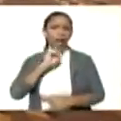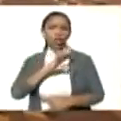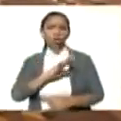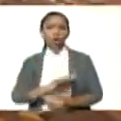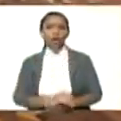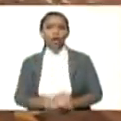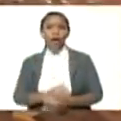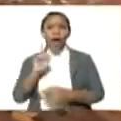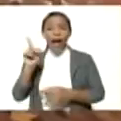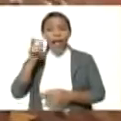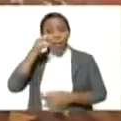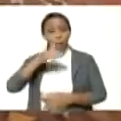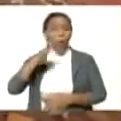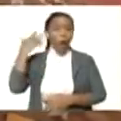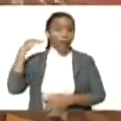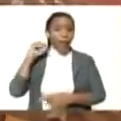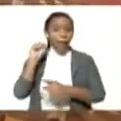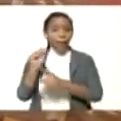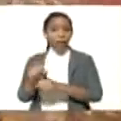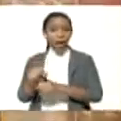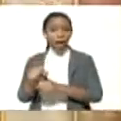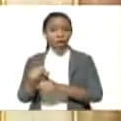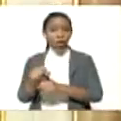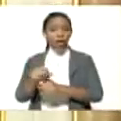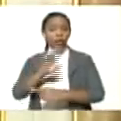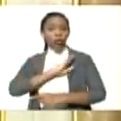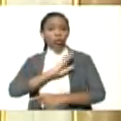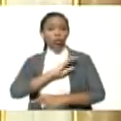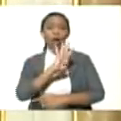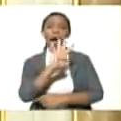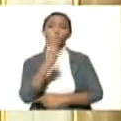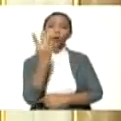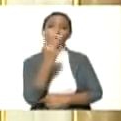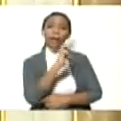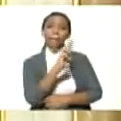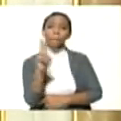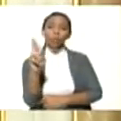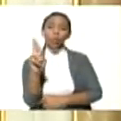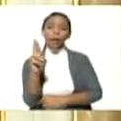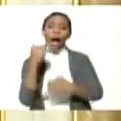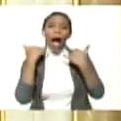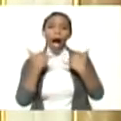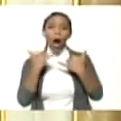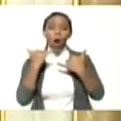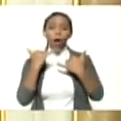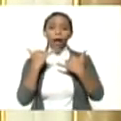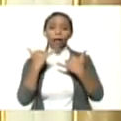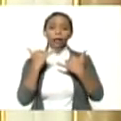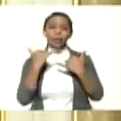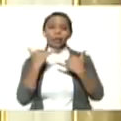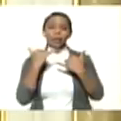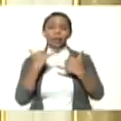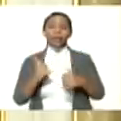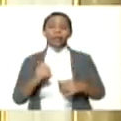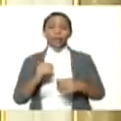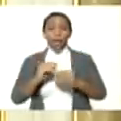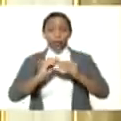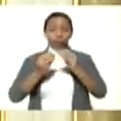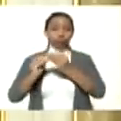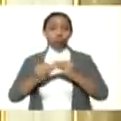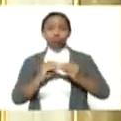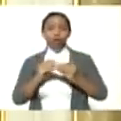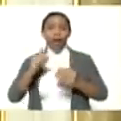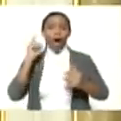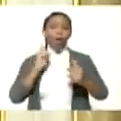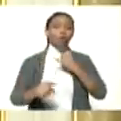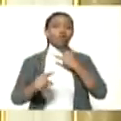ese pueblo huérfano que tuvimos en la Cuarta República, ahora reivindicada como la última pepsicola